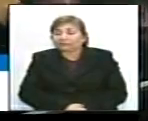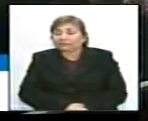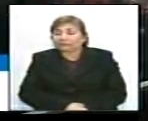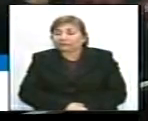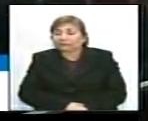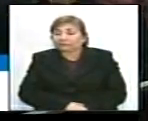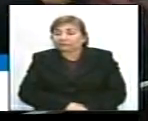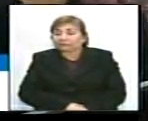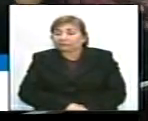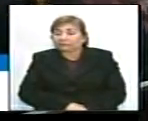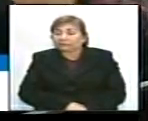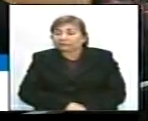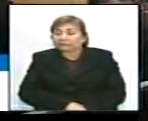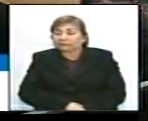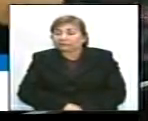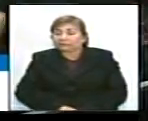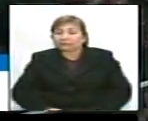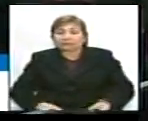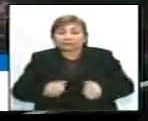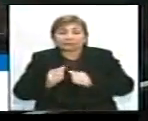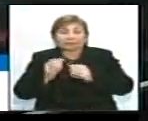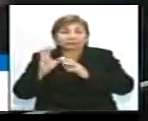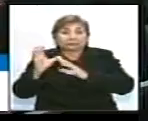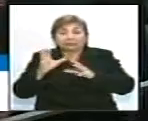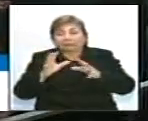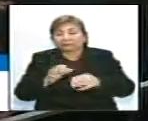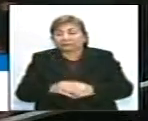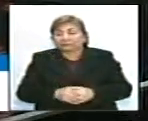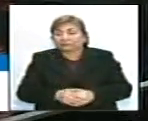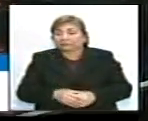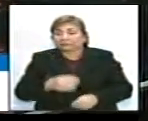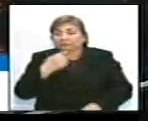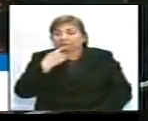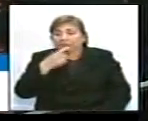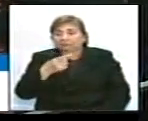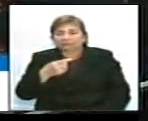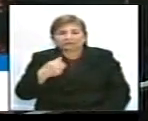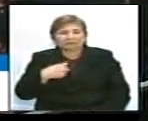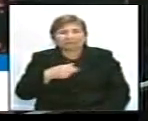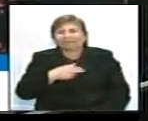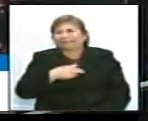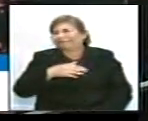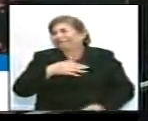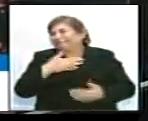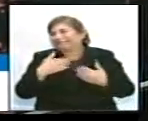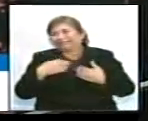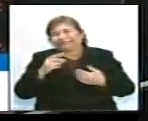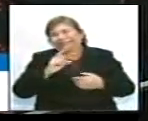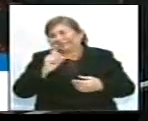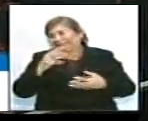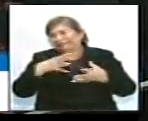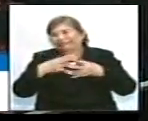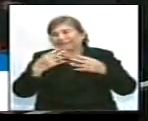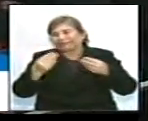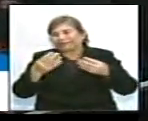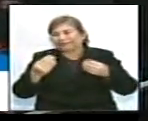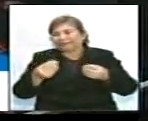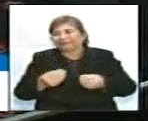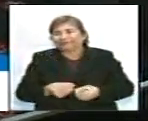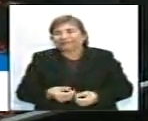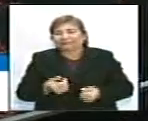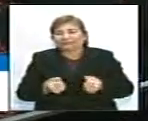región con especies nativas en la cabecera de cuenca, me respondió, es que estamos teniendo muchísima producción de eucaliptos y